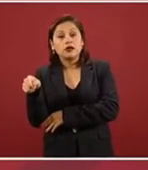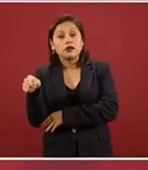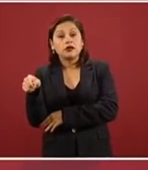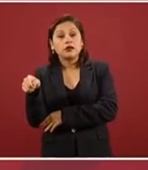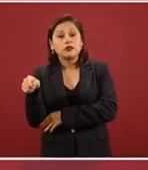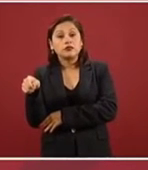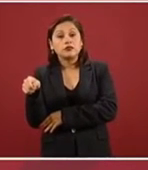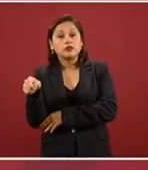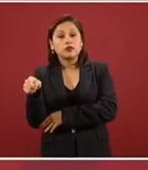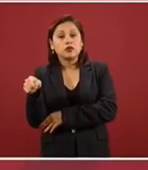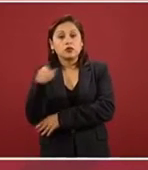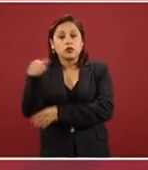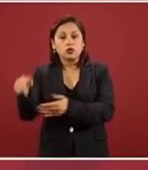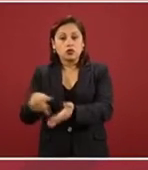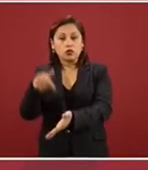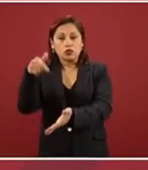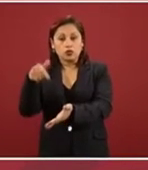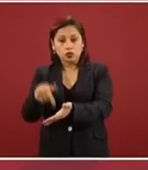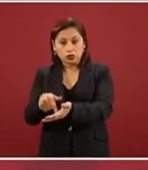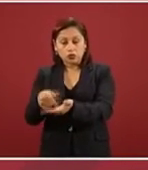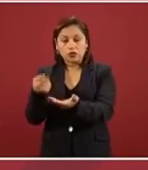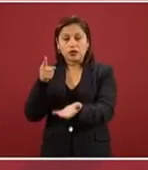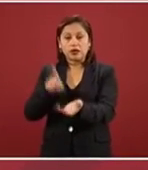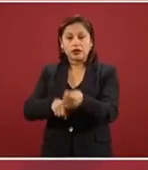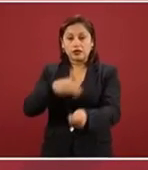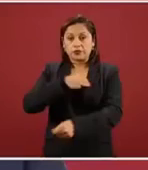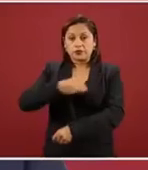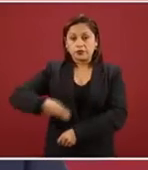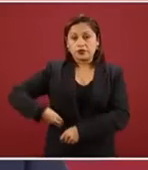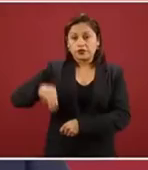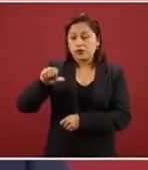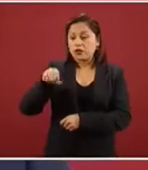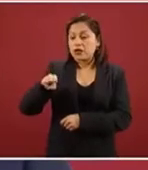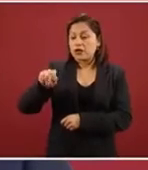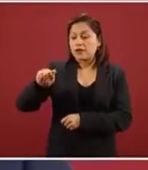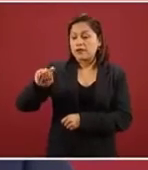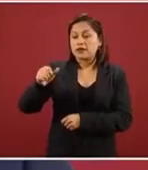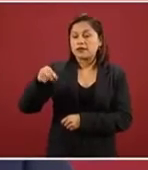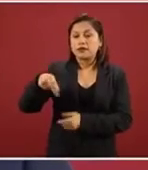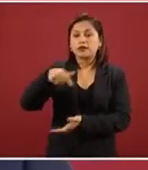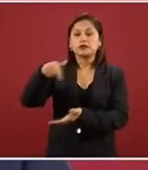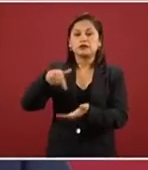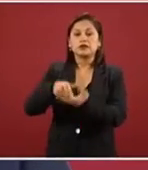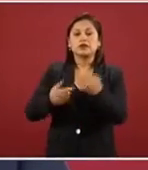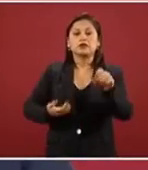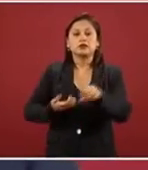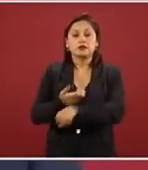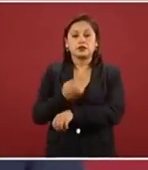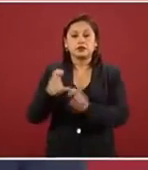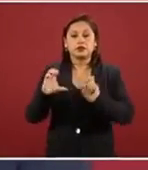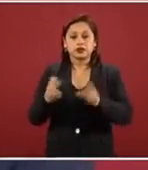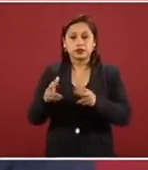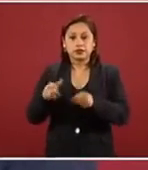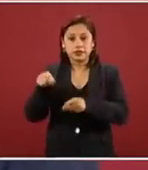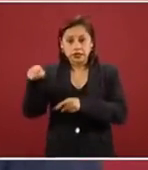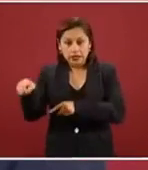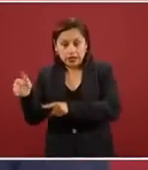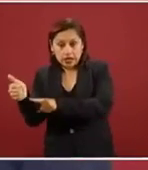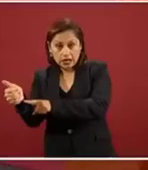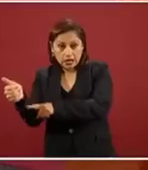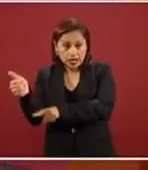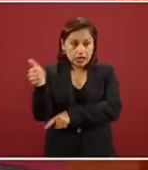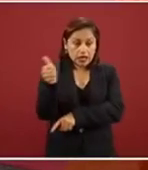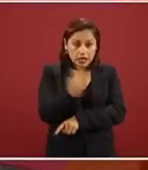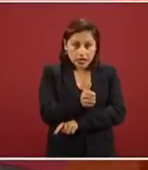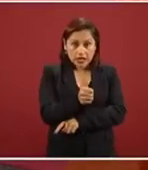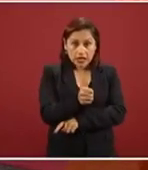este ejido que pertenece al municipio de Amatán, en Chiapas, a cobrar